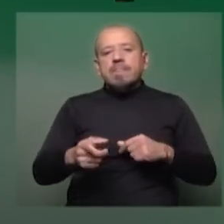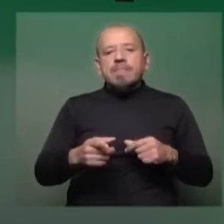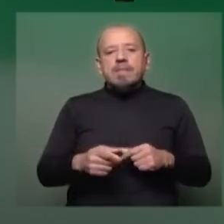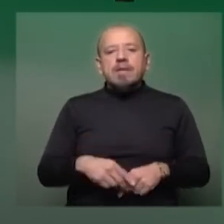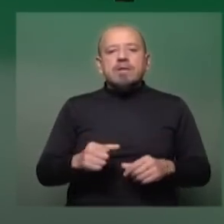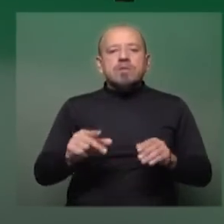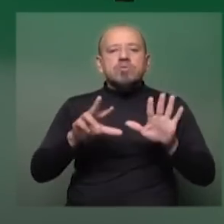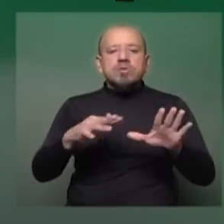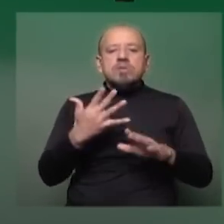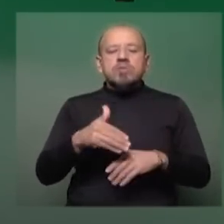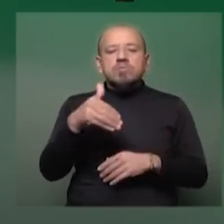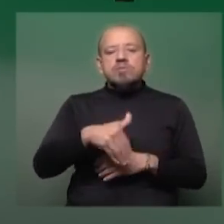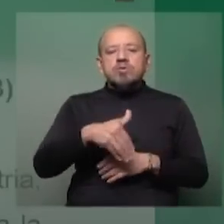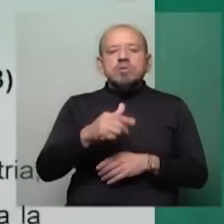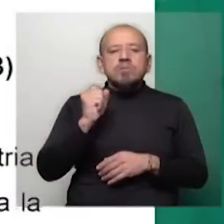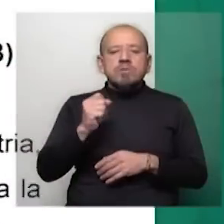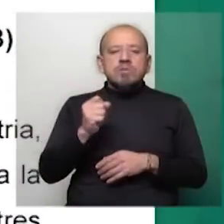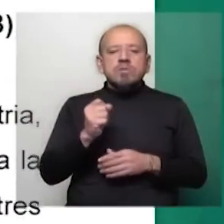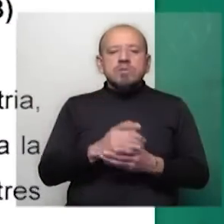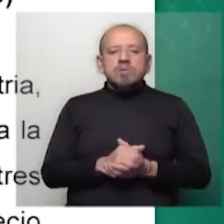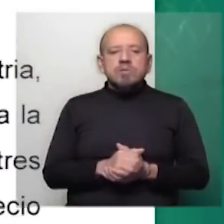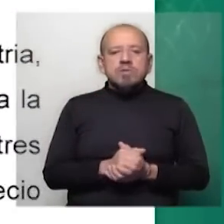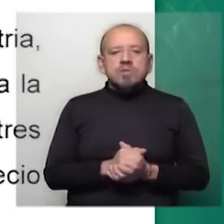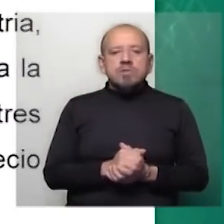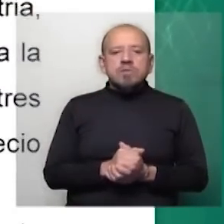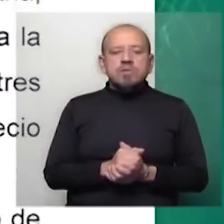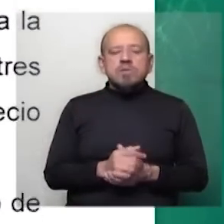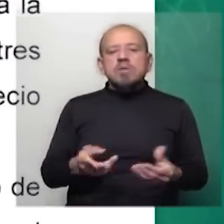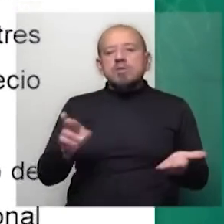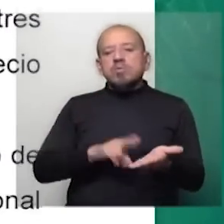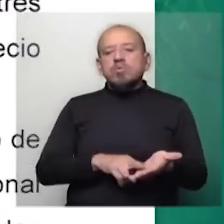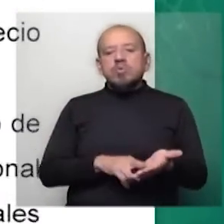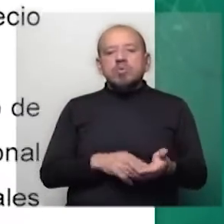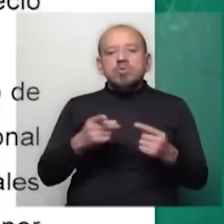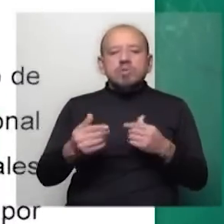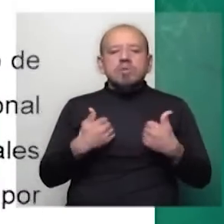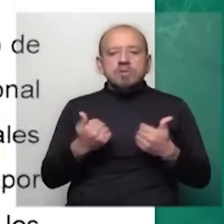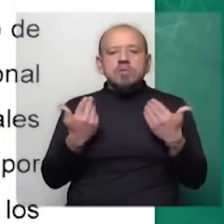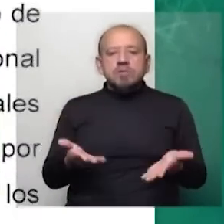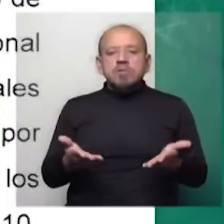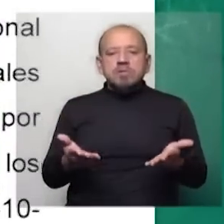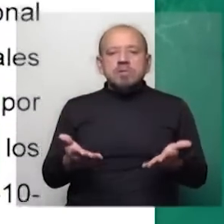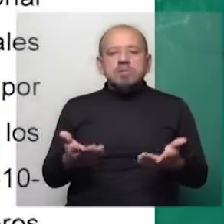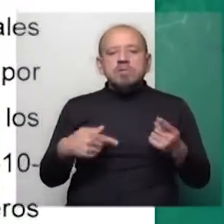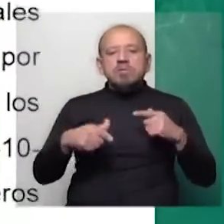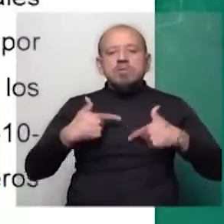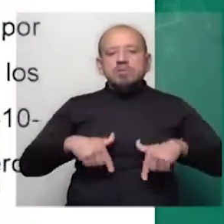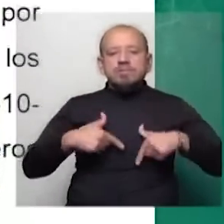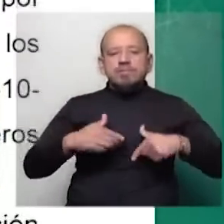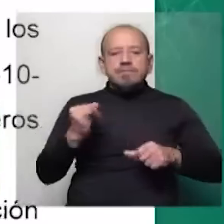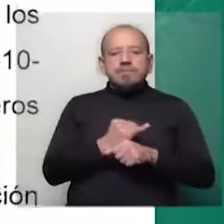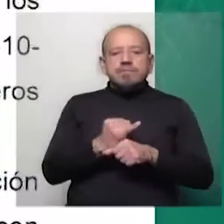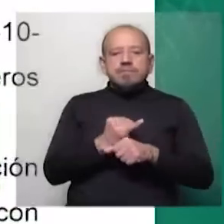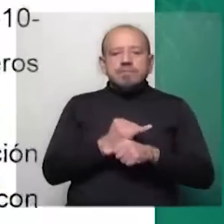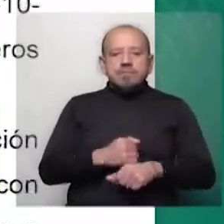de 85 millones de pesos ón observó el beneficio otorgado por el Ministerio de Industria a los